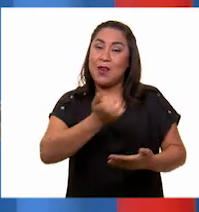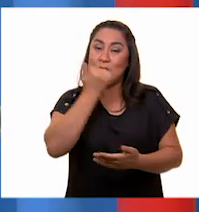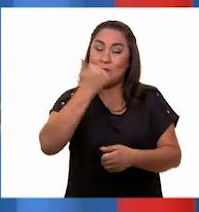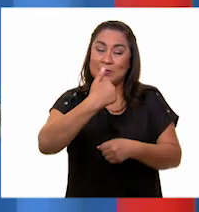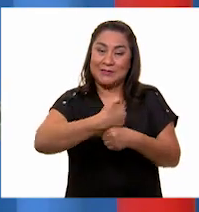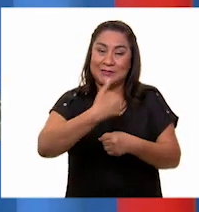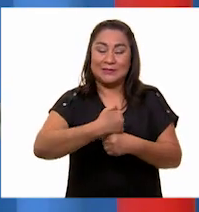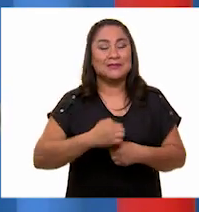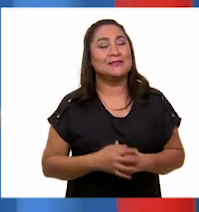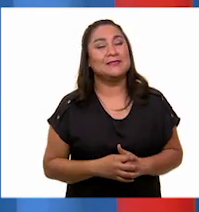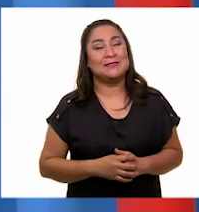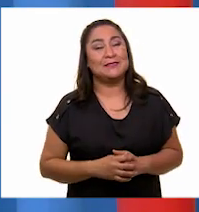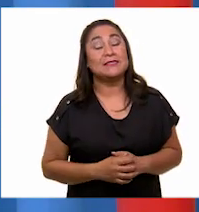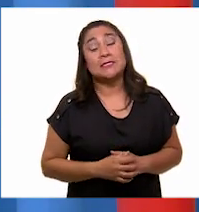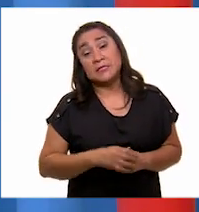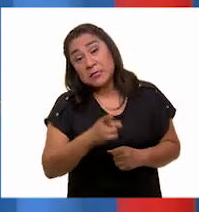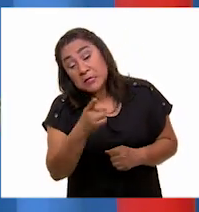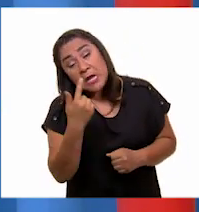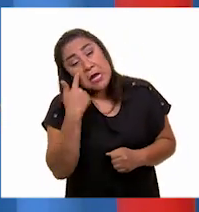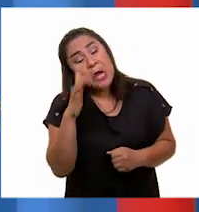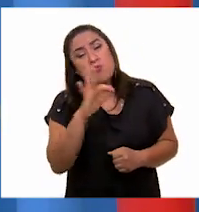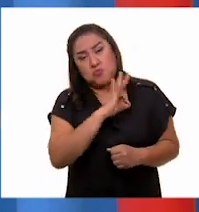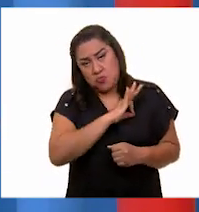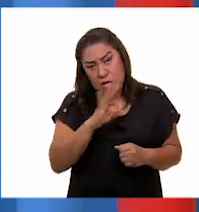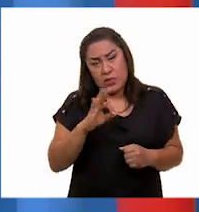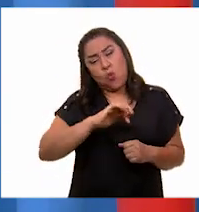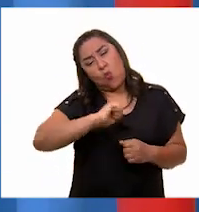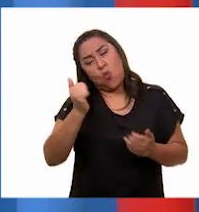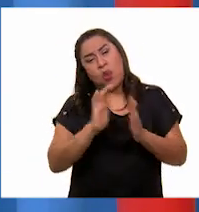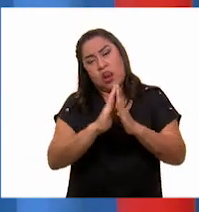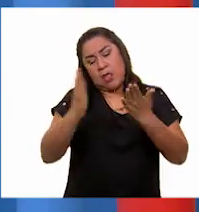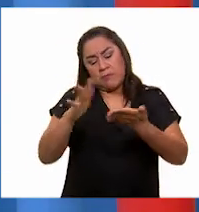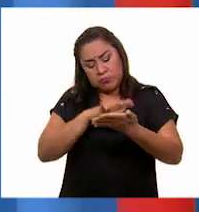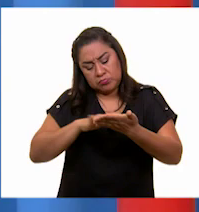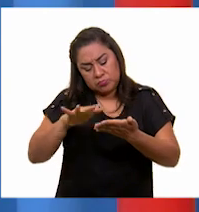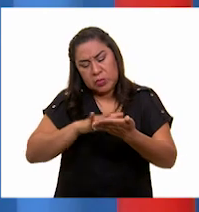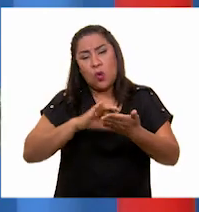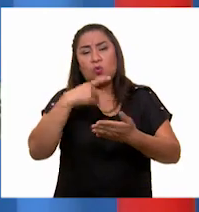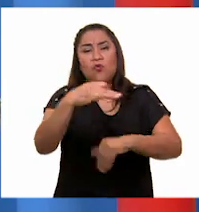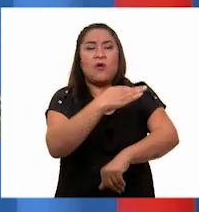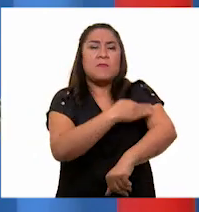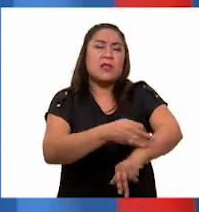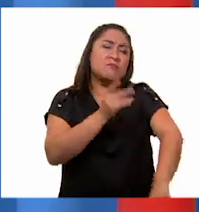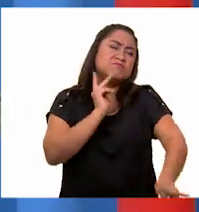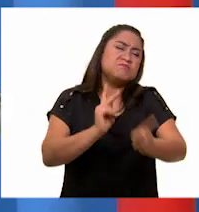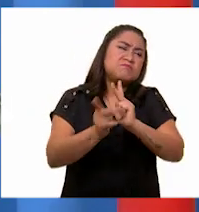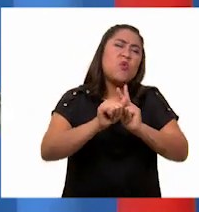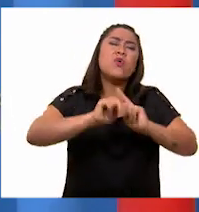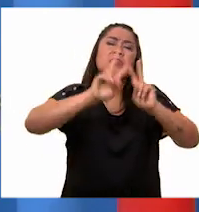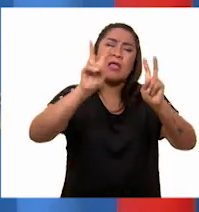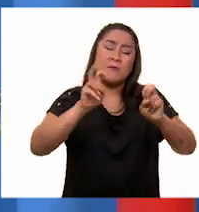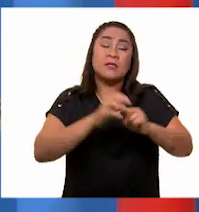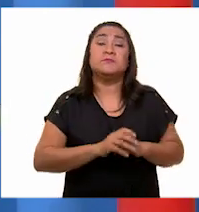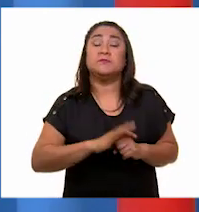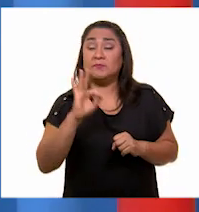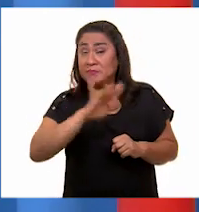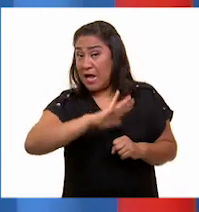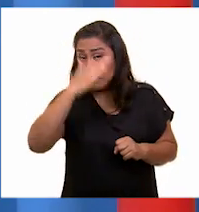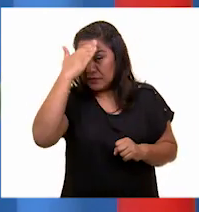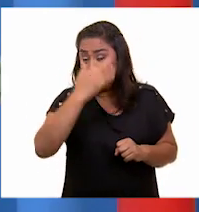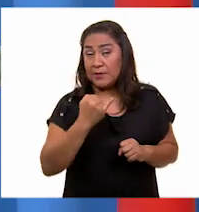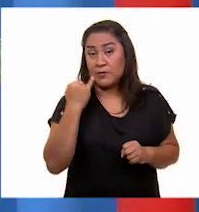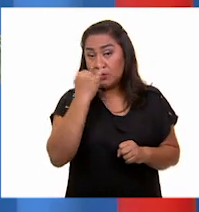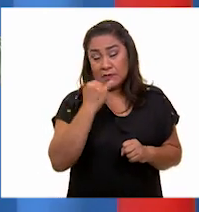grado. Si te es posible, consulta otros libros y comenta el tema de hoy con tu familia. Si tienen la fortuna de hablar una